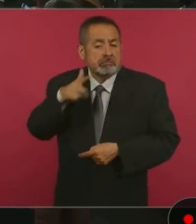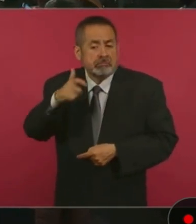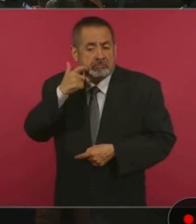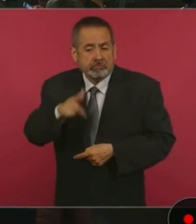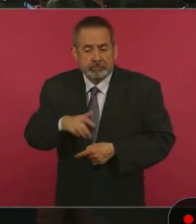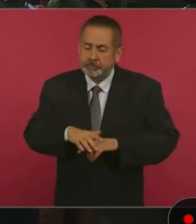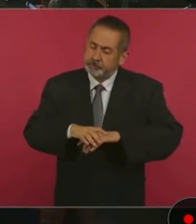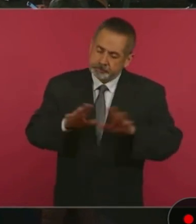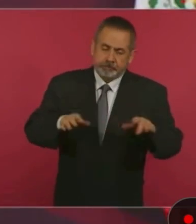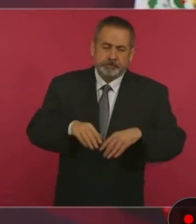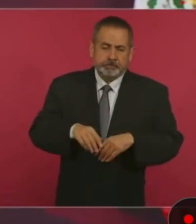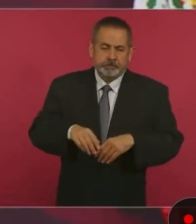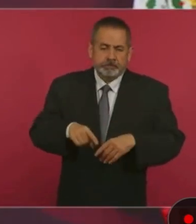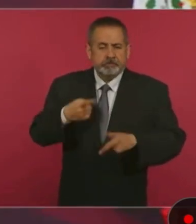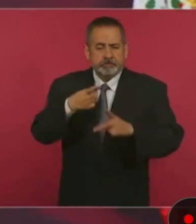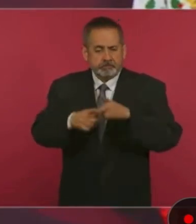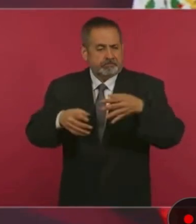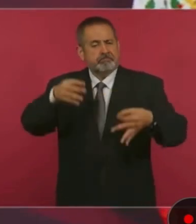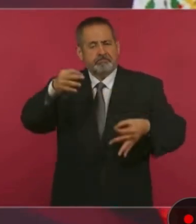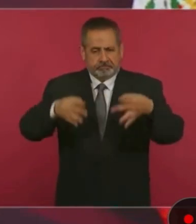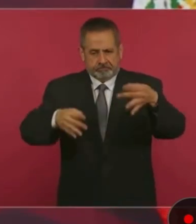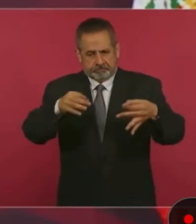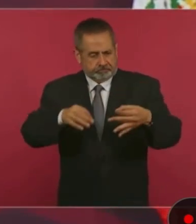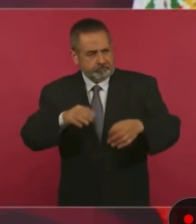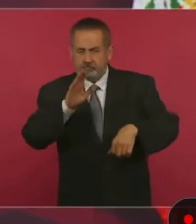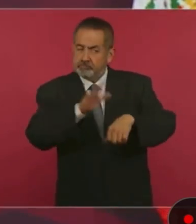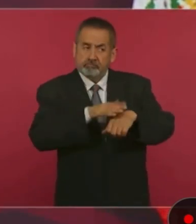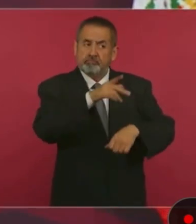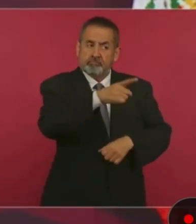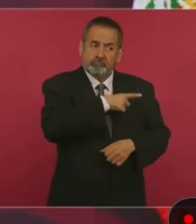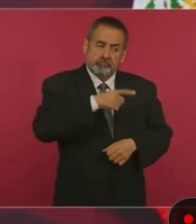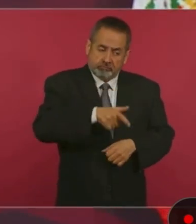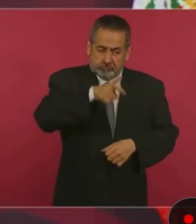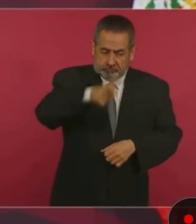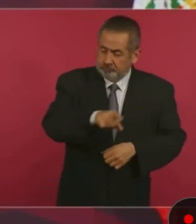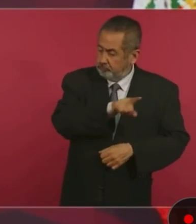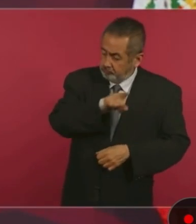Y ya llega a la Corte